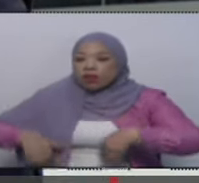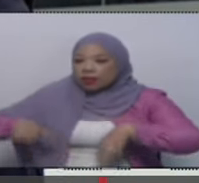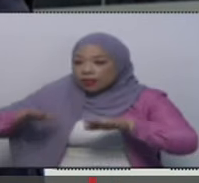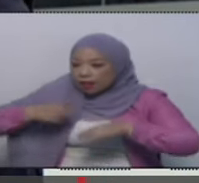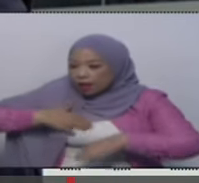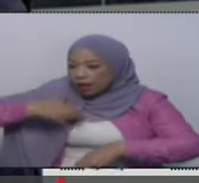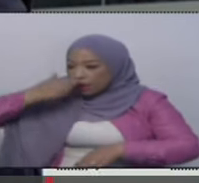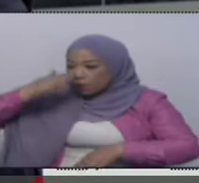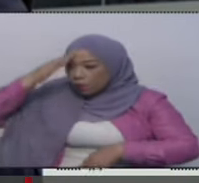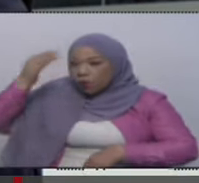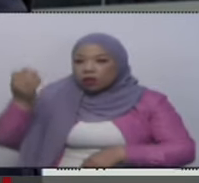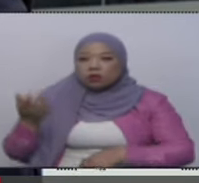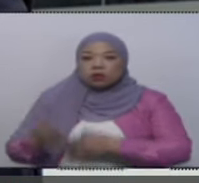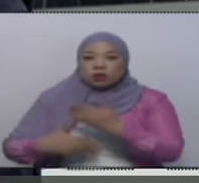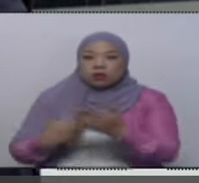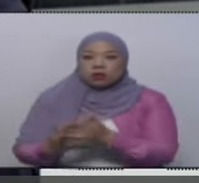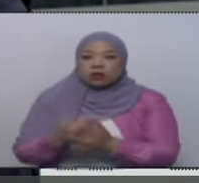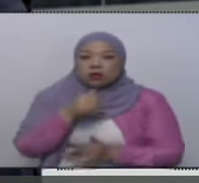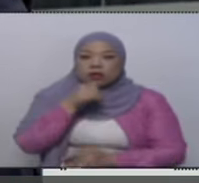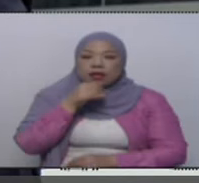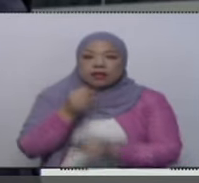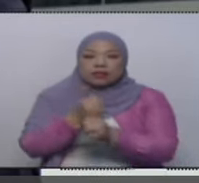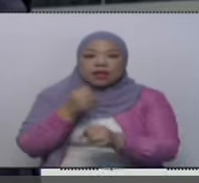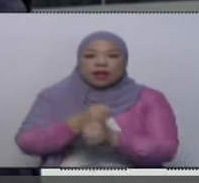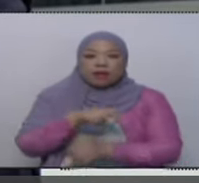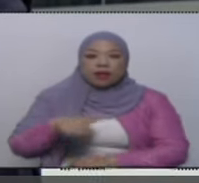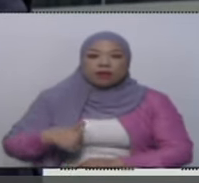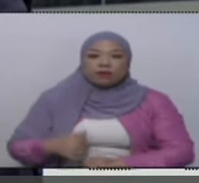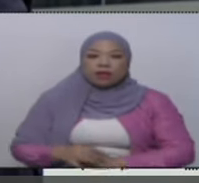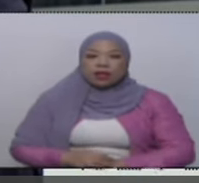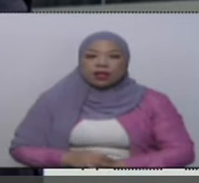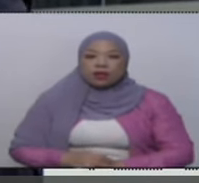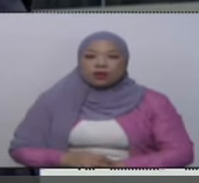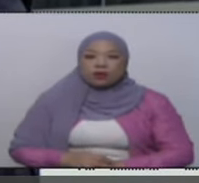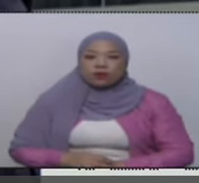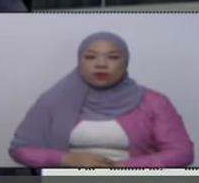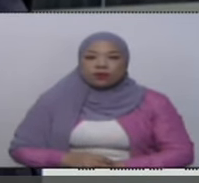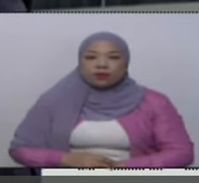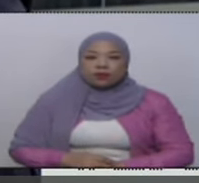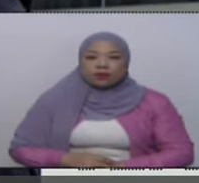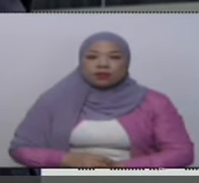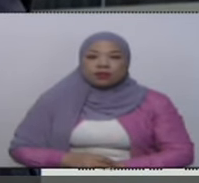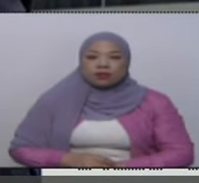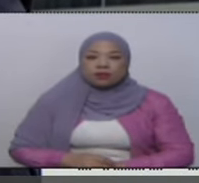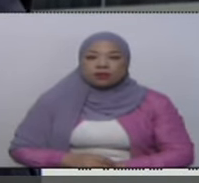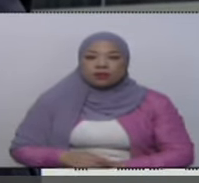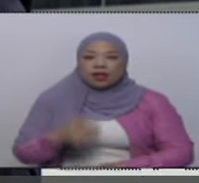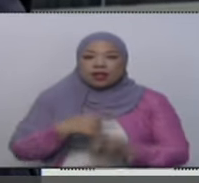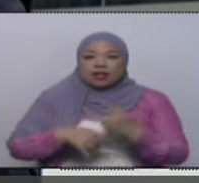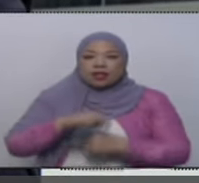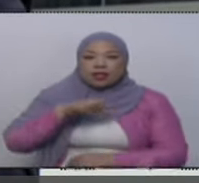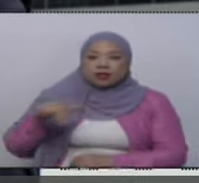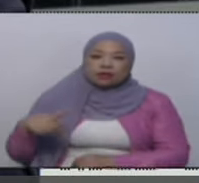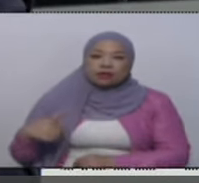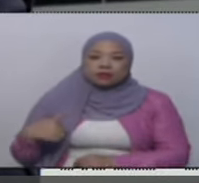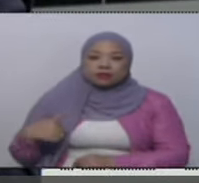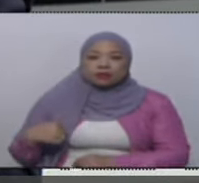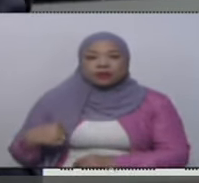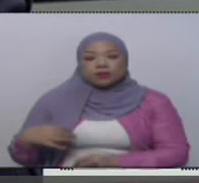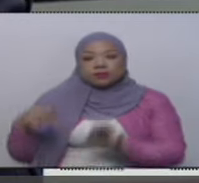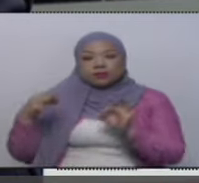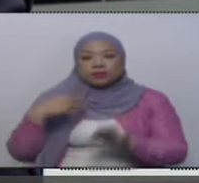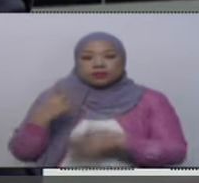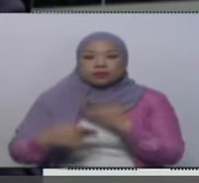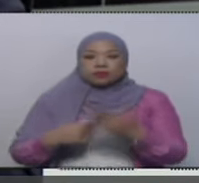Tiene que ser una tierra para la paz, para la armonía, para el diálogo de religiones y civilizaciones, como fue